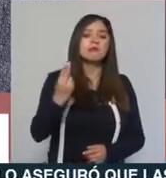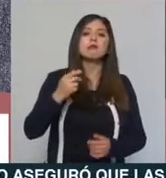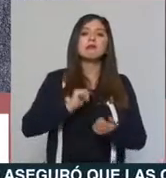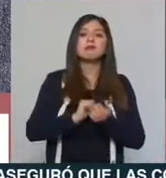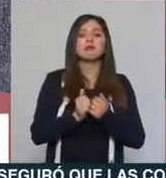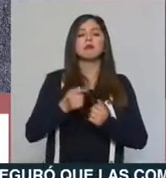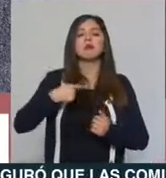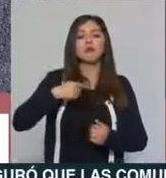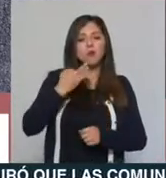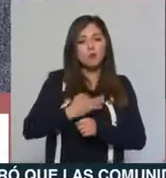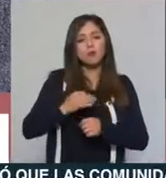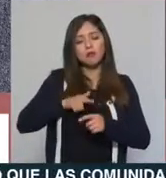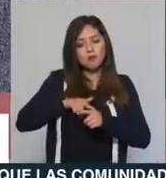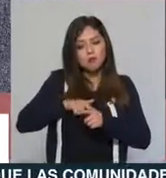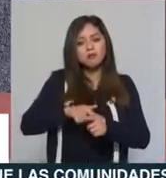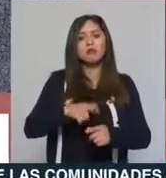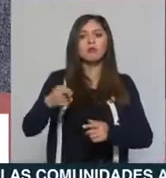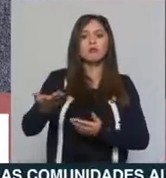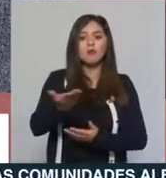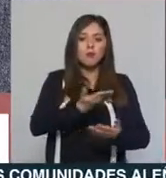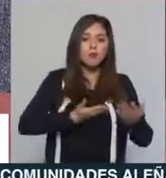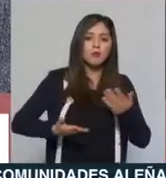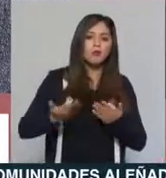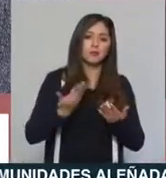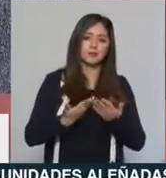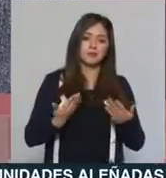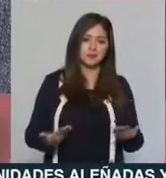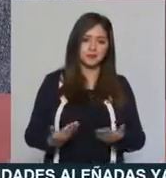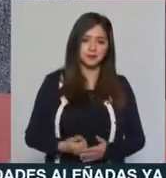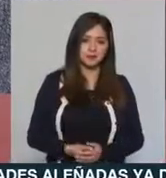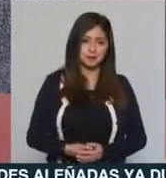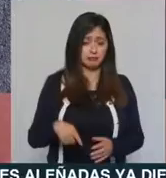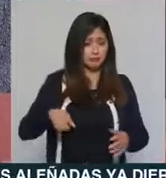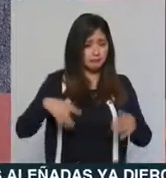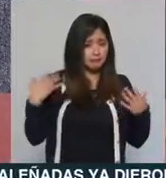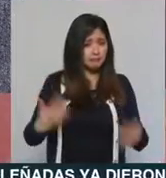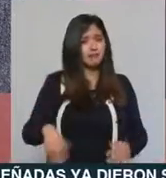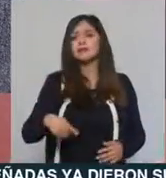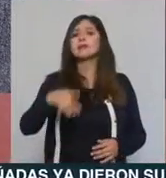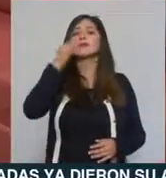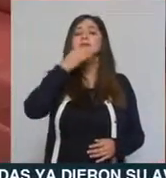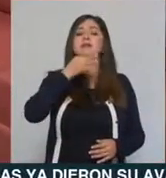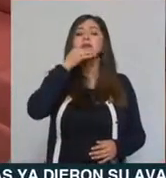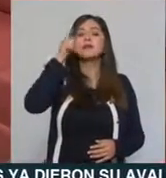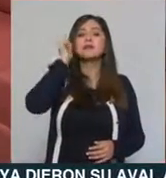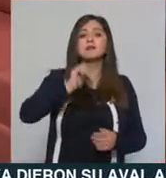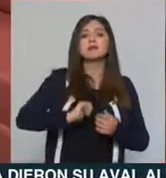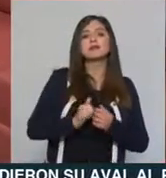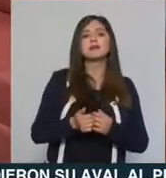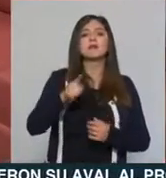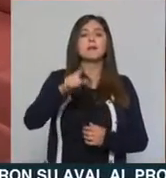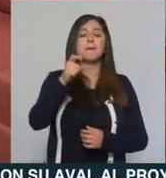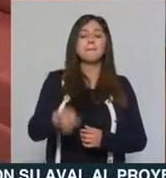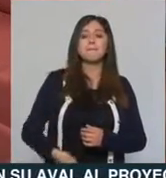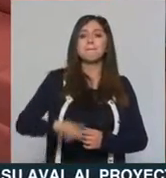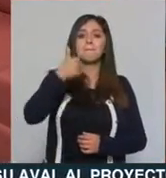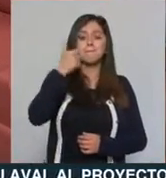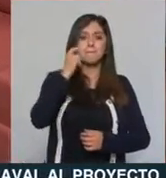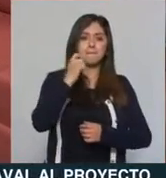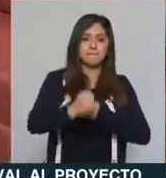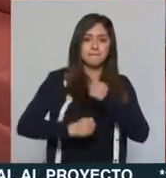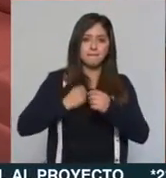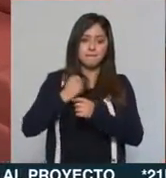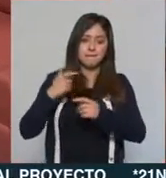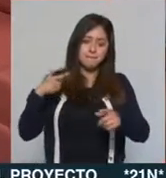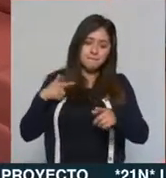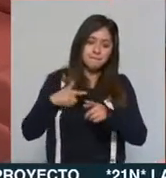de poder seguir compartiendo esto que hago. Una fiesta muy grande precisamente para celebrar estos primeros 20 años, Mariana. Y